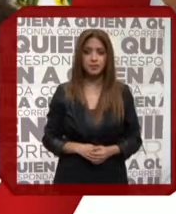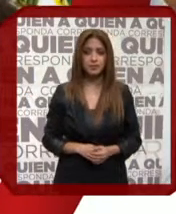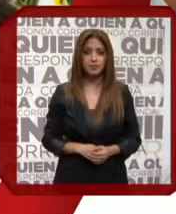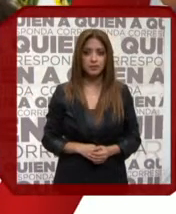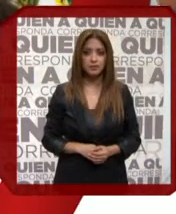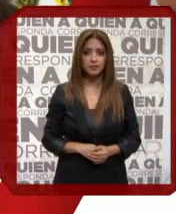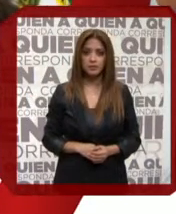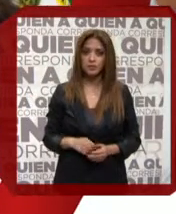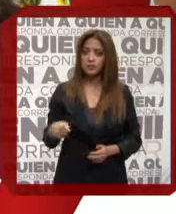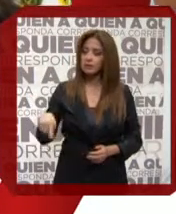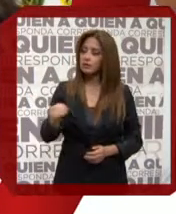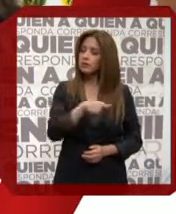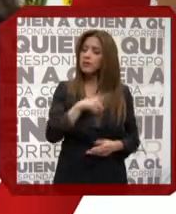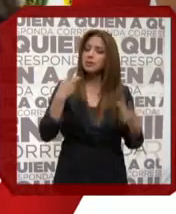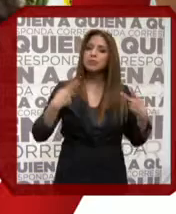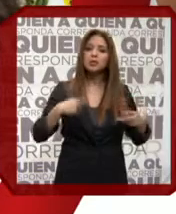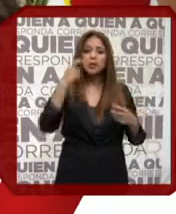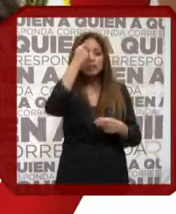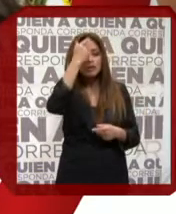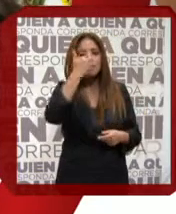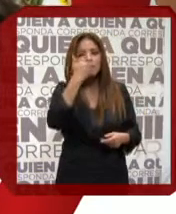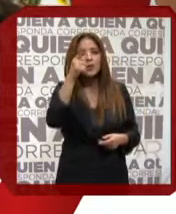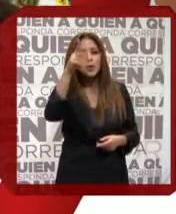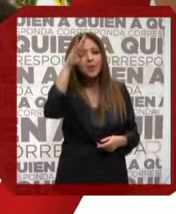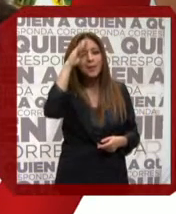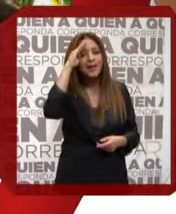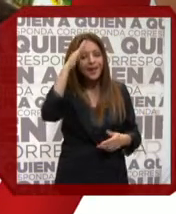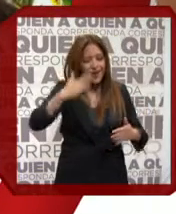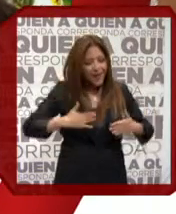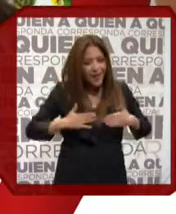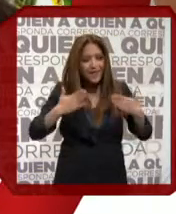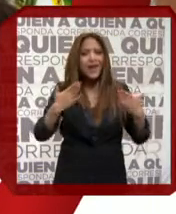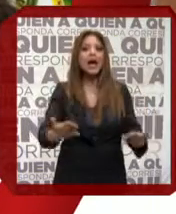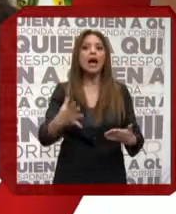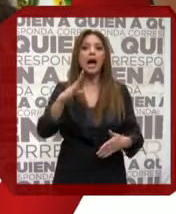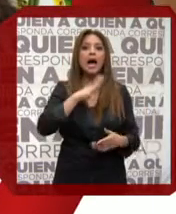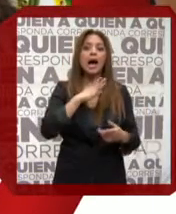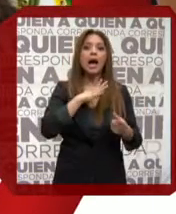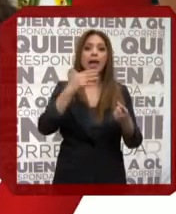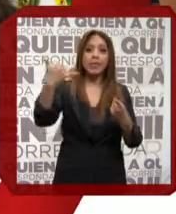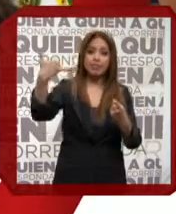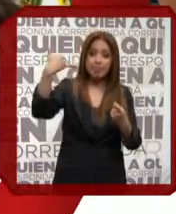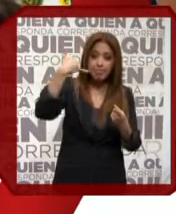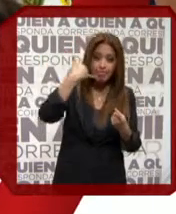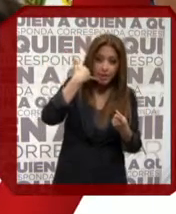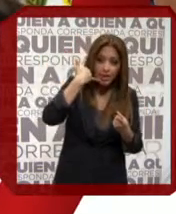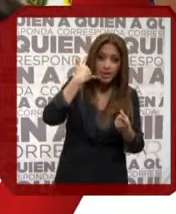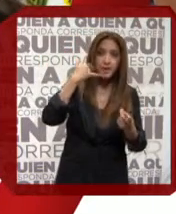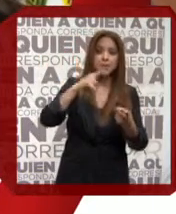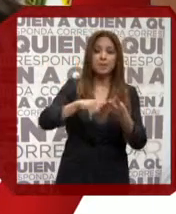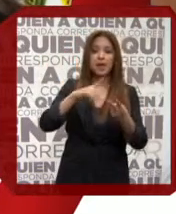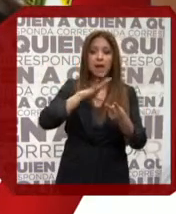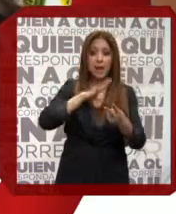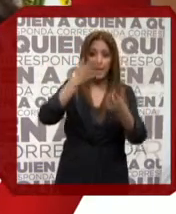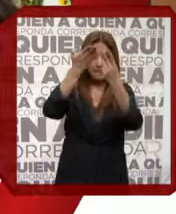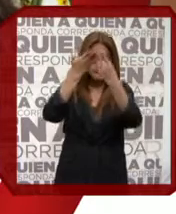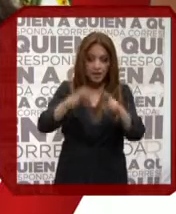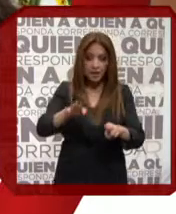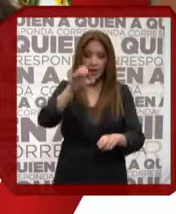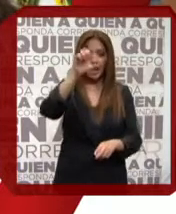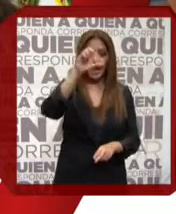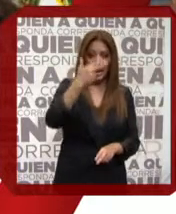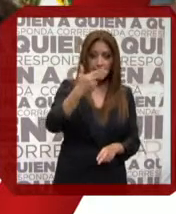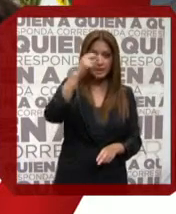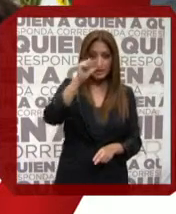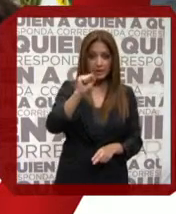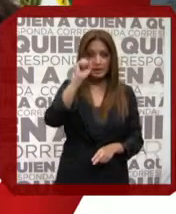bien armado que, o sea, uno piensa que es de confianza porque tienen teléfonos, tienen cuentas de banco, tanto en HSBC,